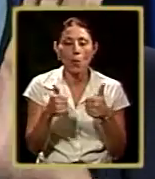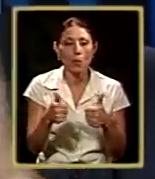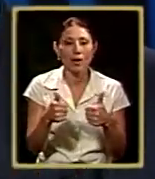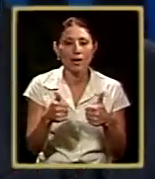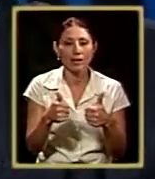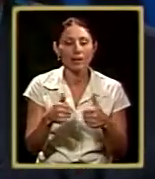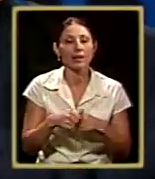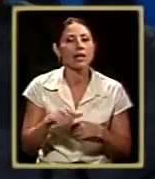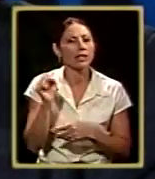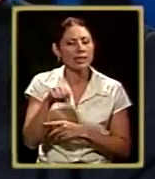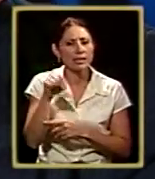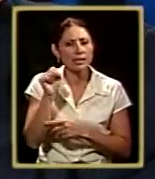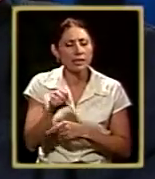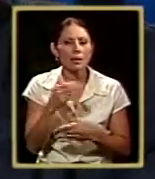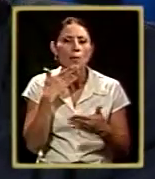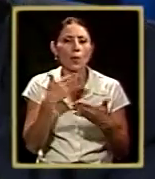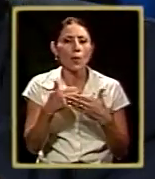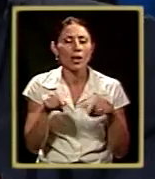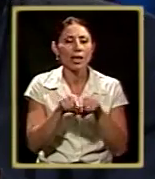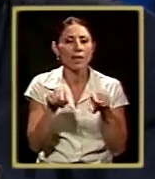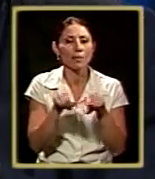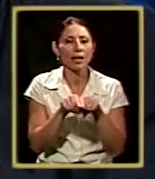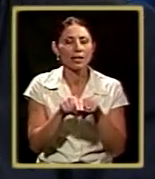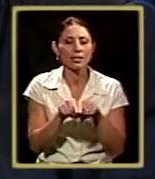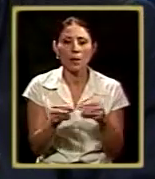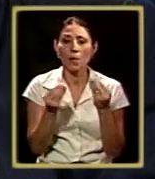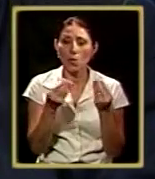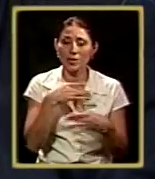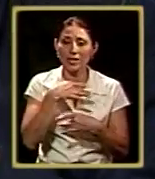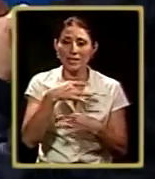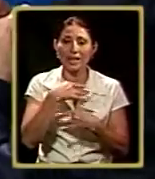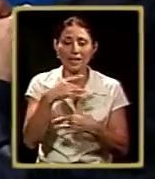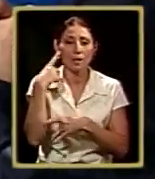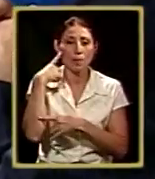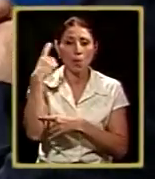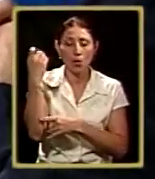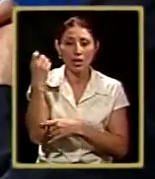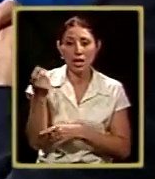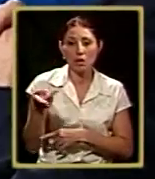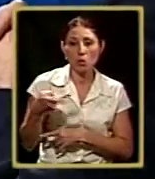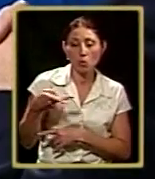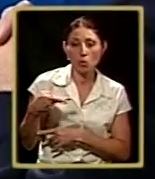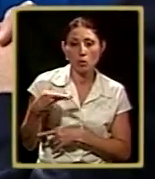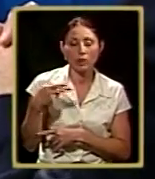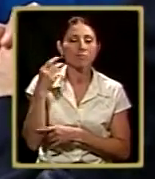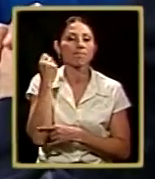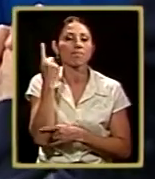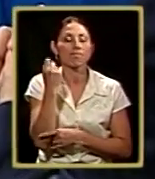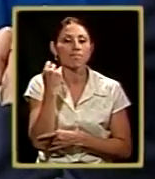Me imagino. es muy enriquecedora y además es muy interesante porque los dos comprendemos que